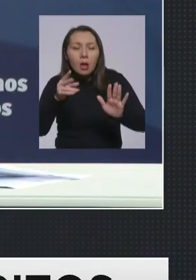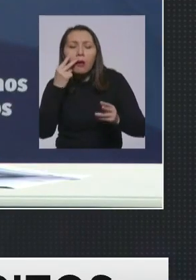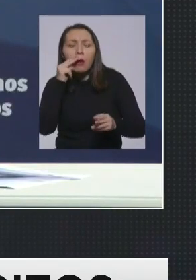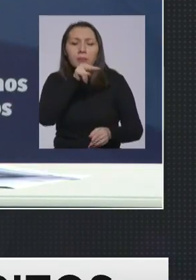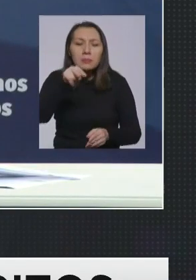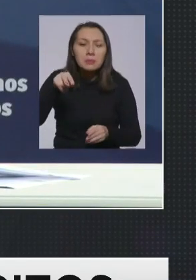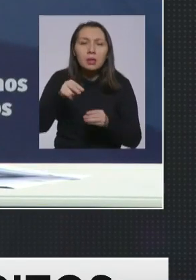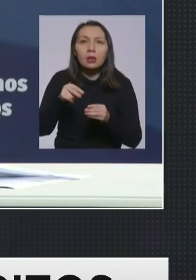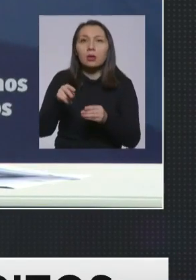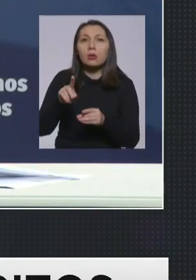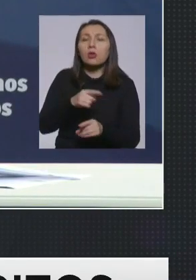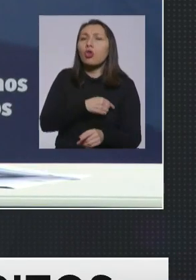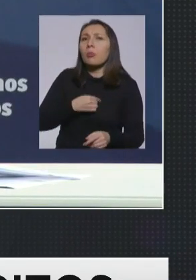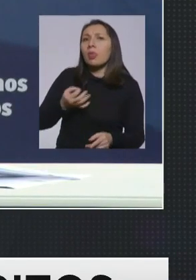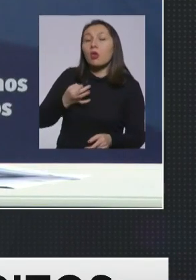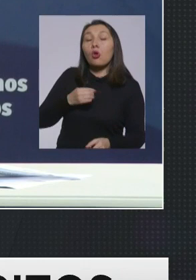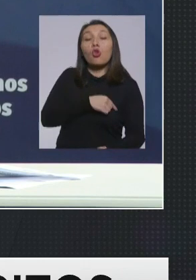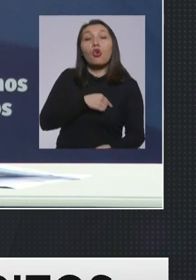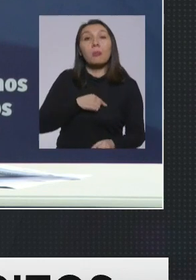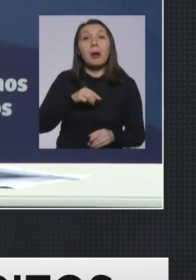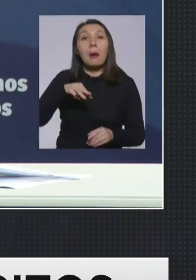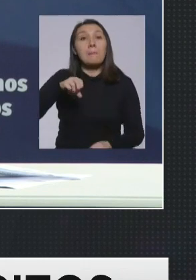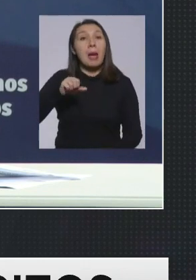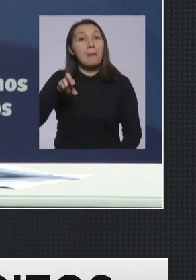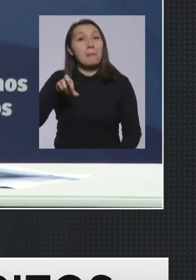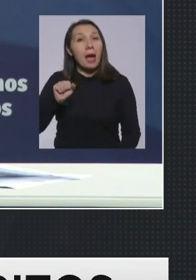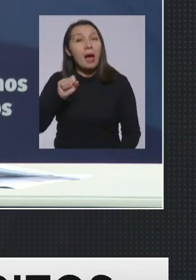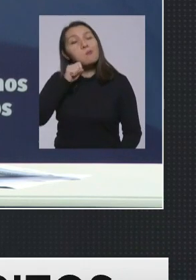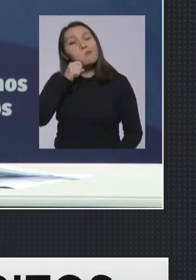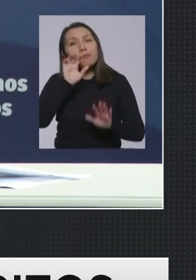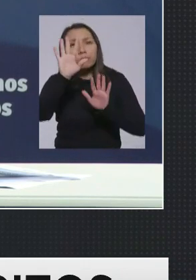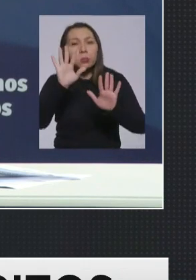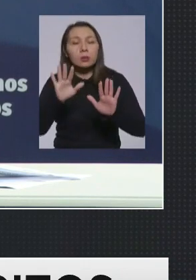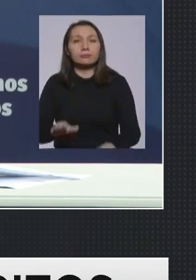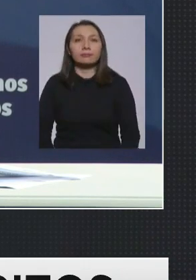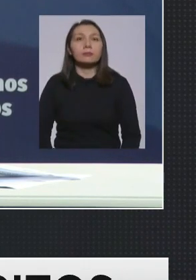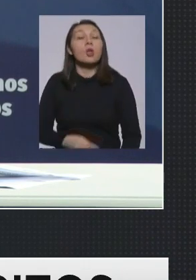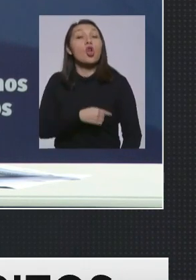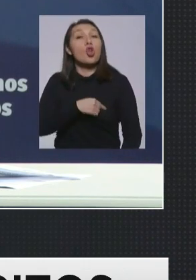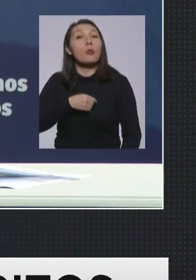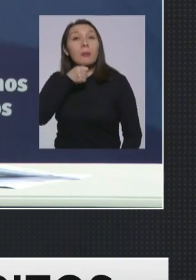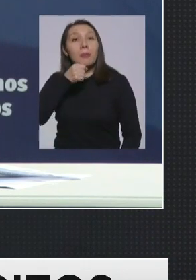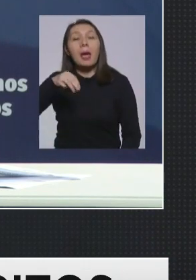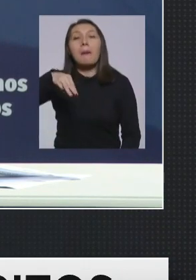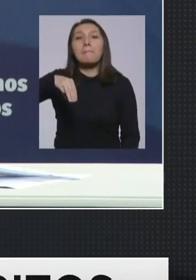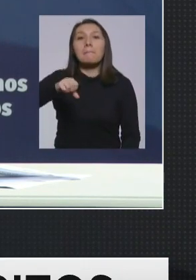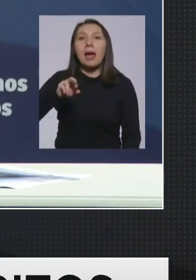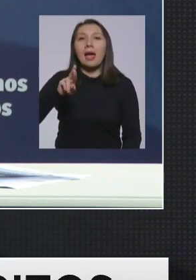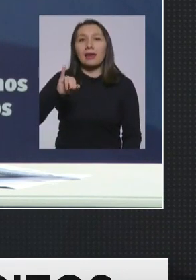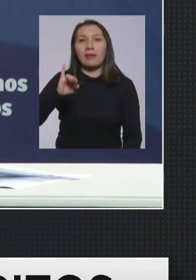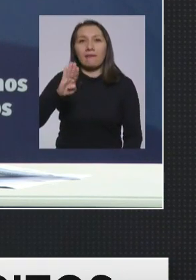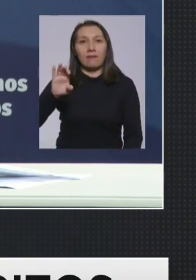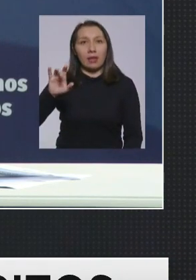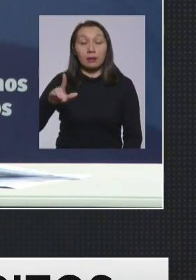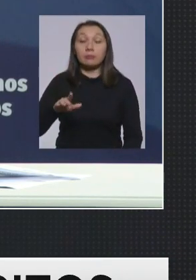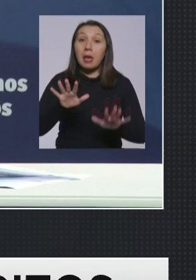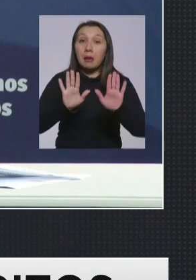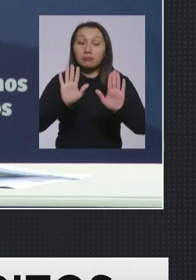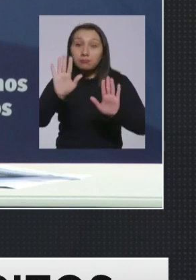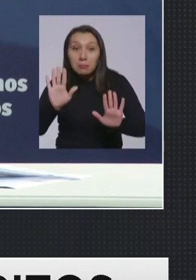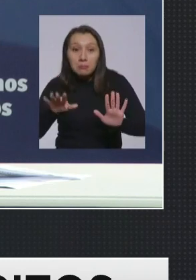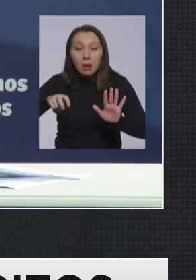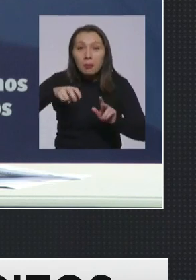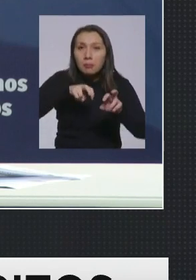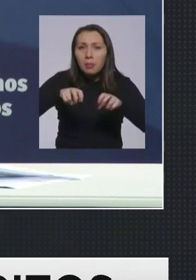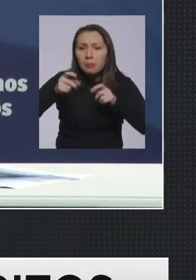no me dijo su nombre pero bueno los mapas mi nombre es maribel retamal maribel los mapas de movilidad maribel